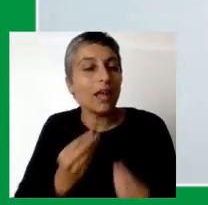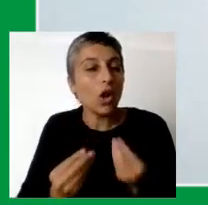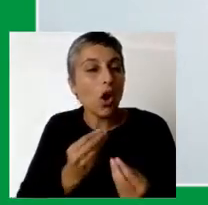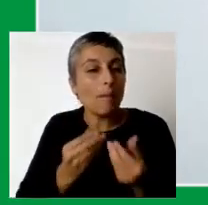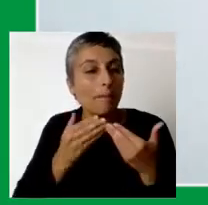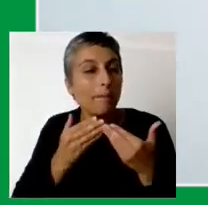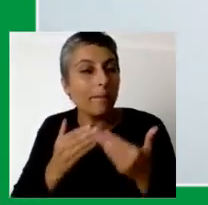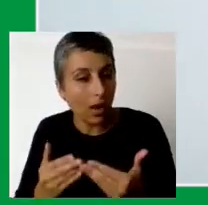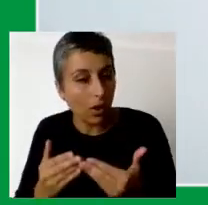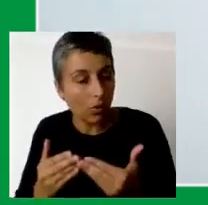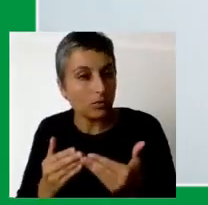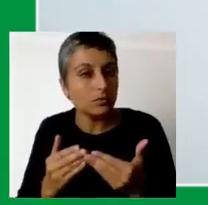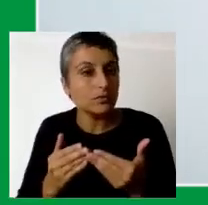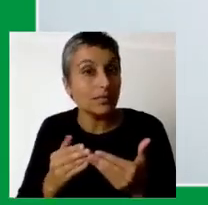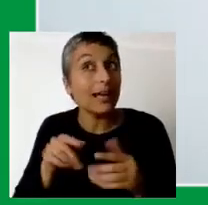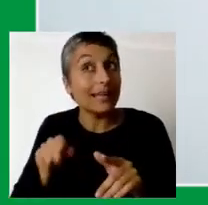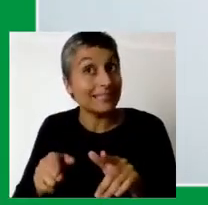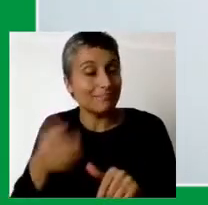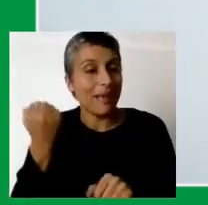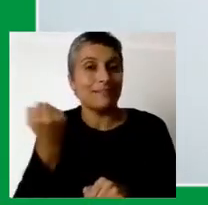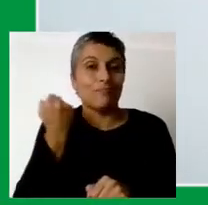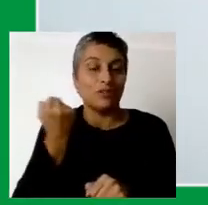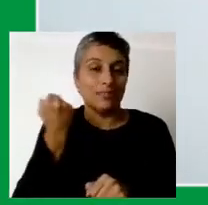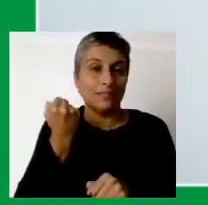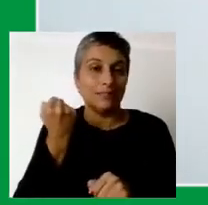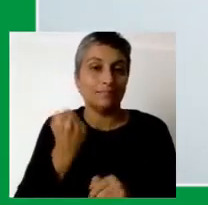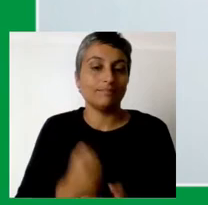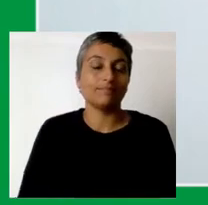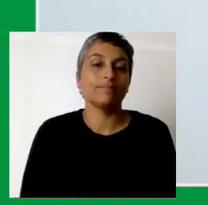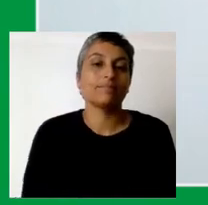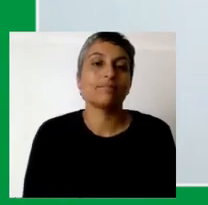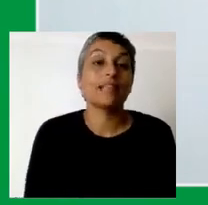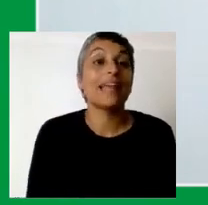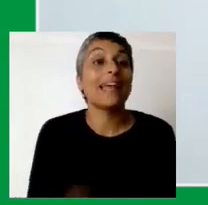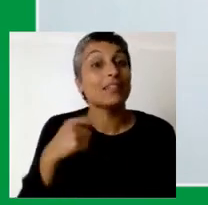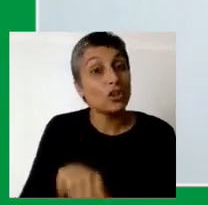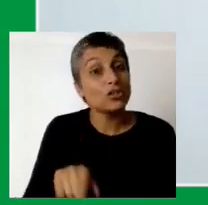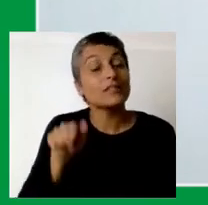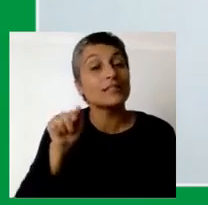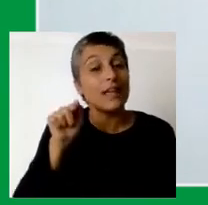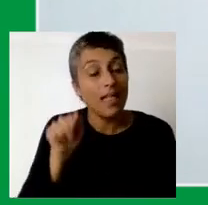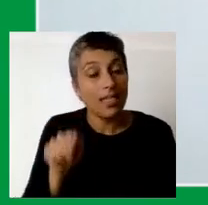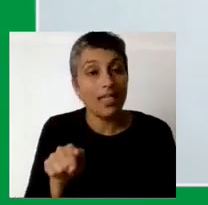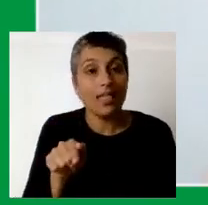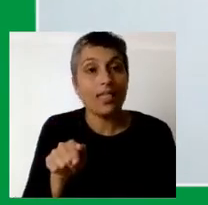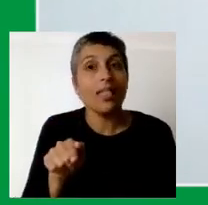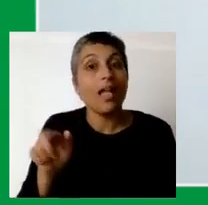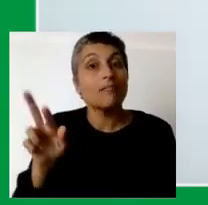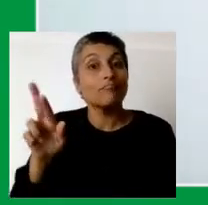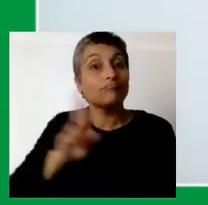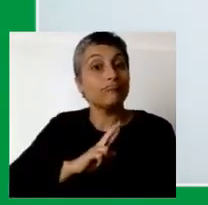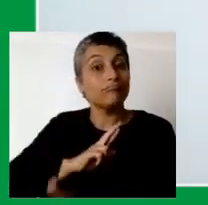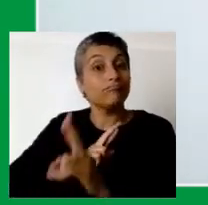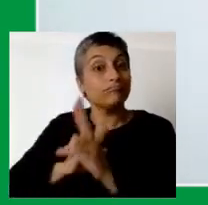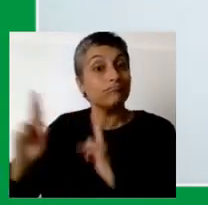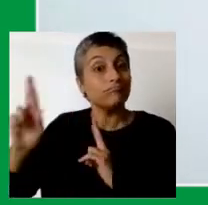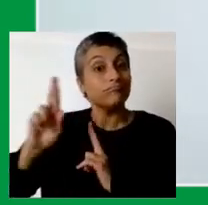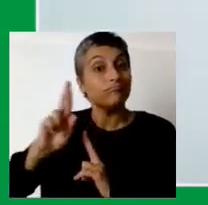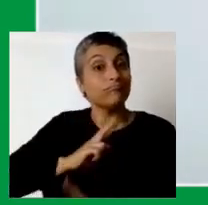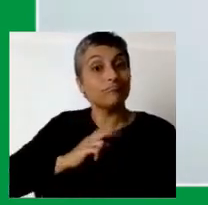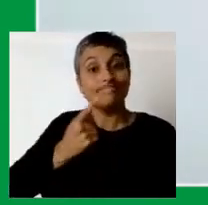pregunta es lo más importante. Vamos a obtener respuestas